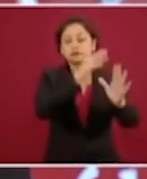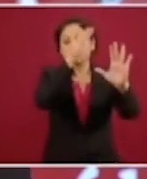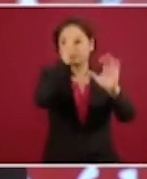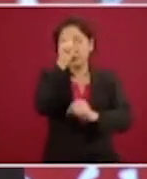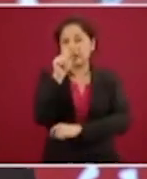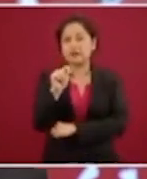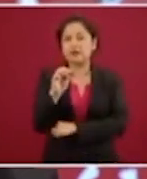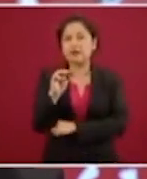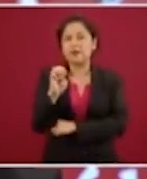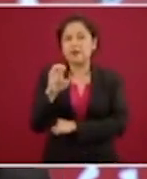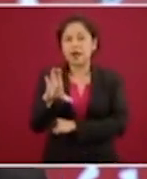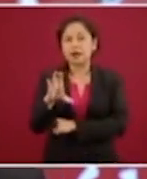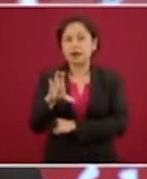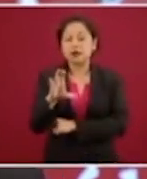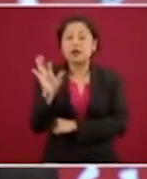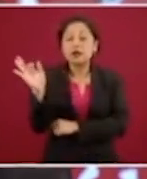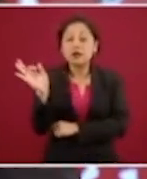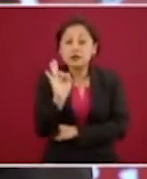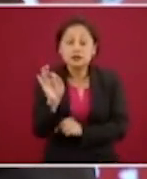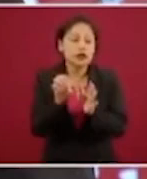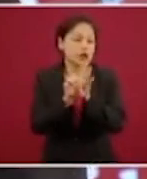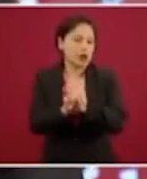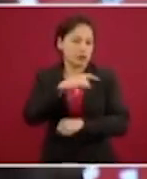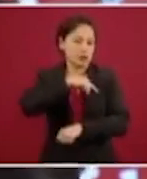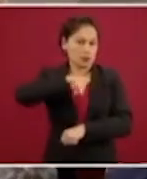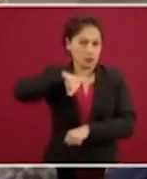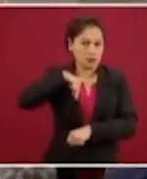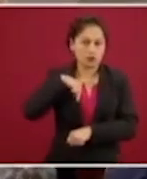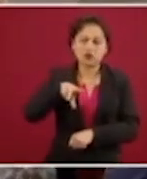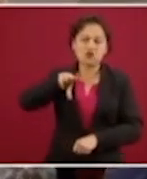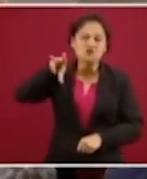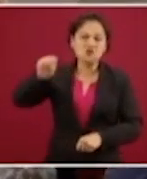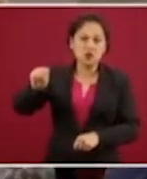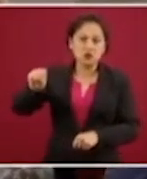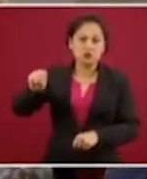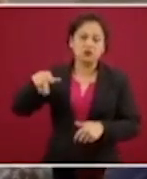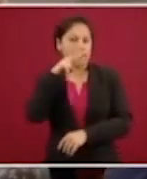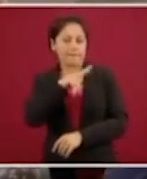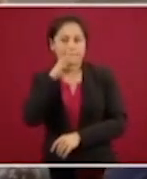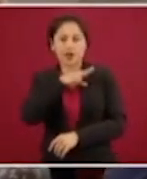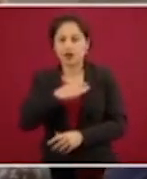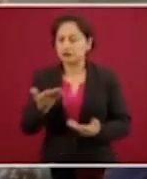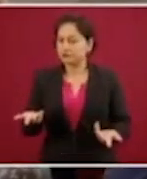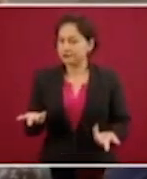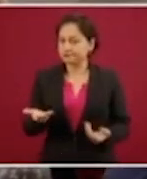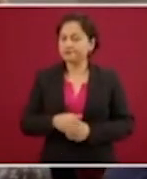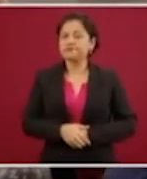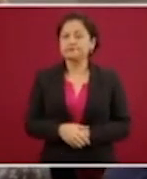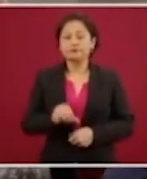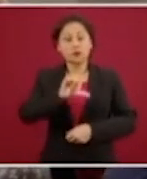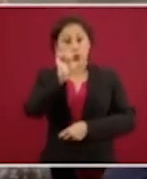naturaleza, sería, yo diría, por señalártelo así, casi suicida. Bueno, eso en lo económico. En lo